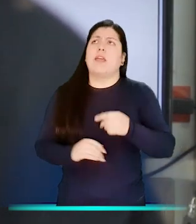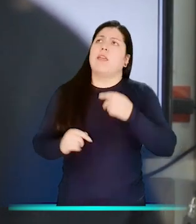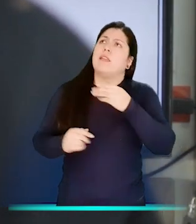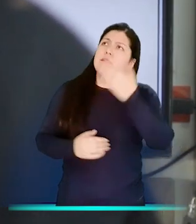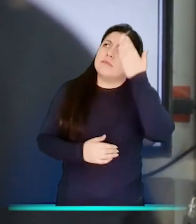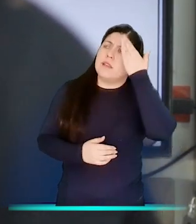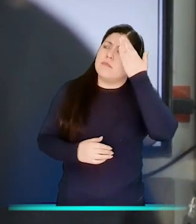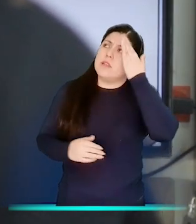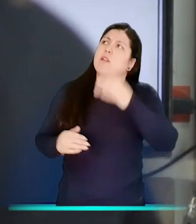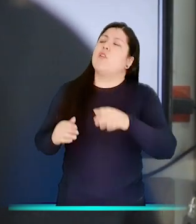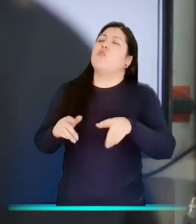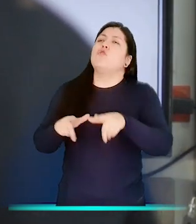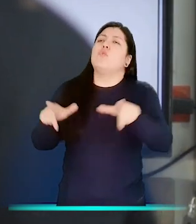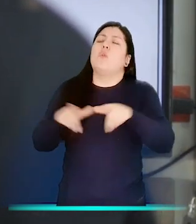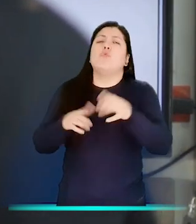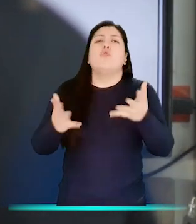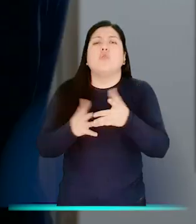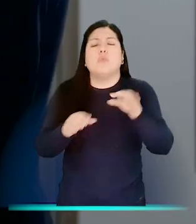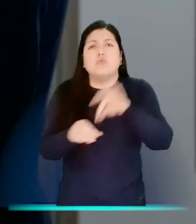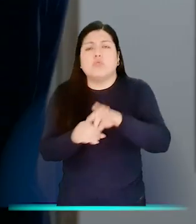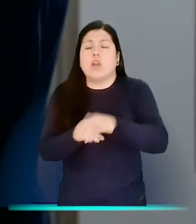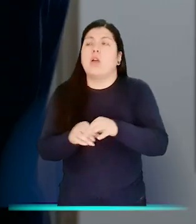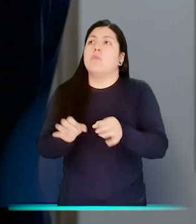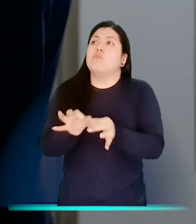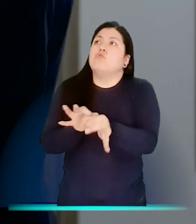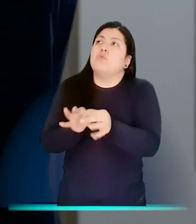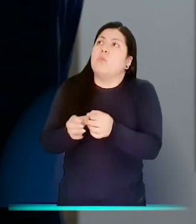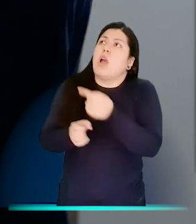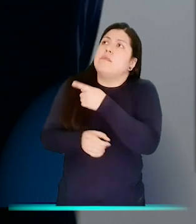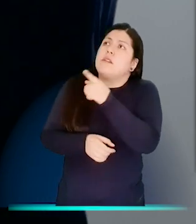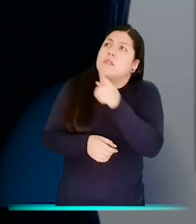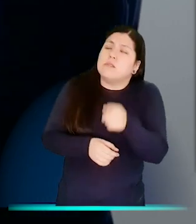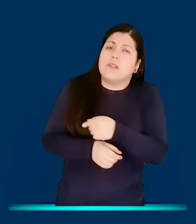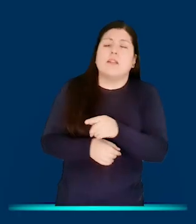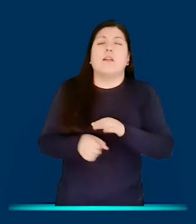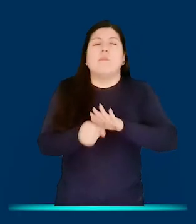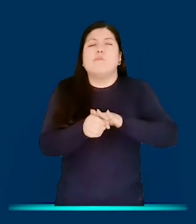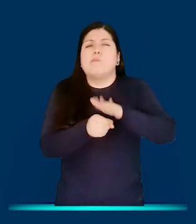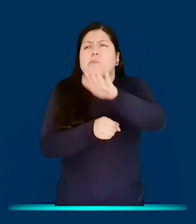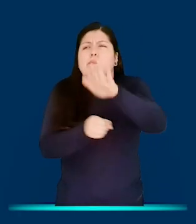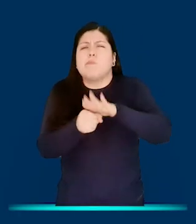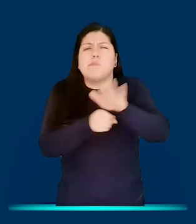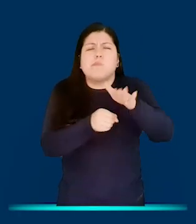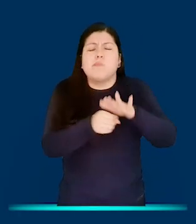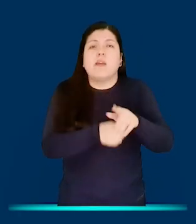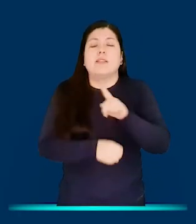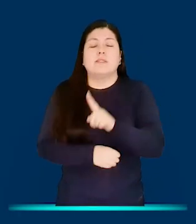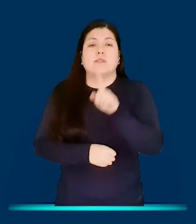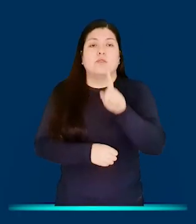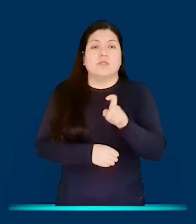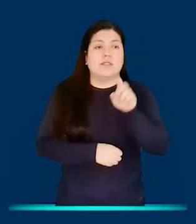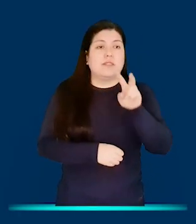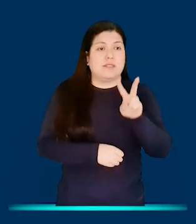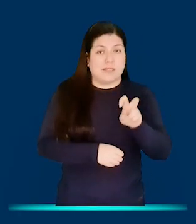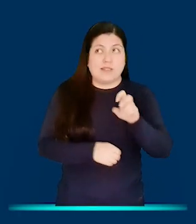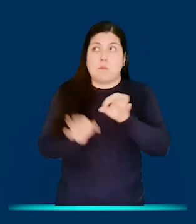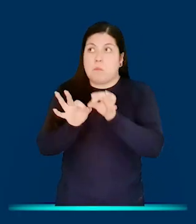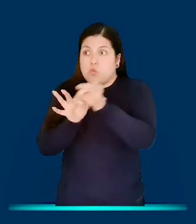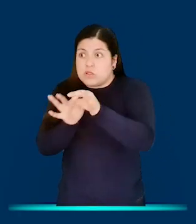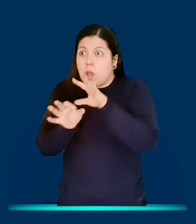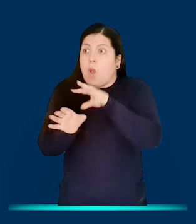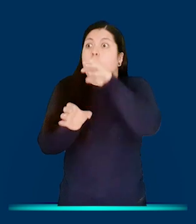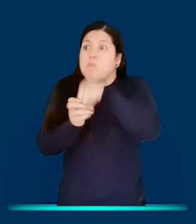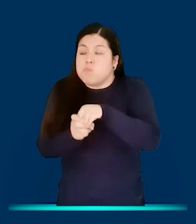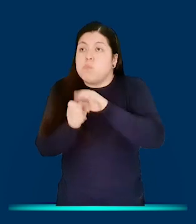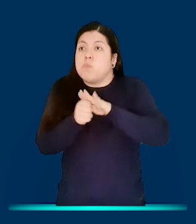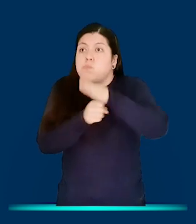manera más fácil, descriptiva, cuáles son las regiones donde se puede votar, describiendo los municipios. Y en todos los corregimientos